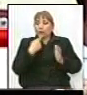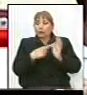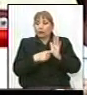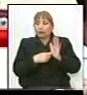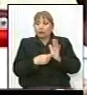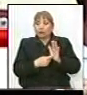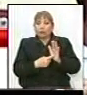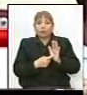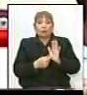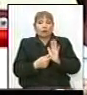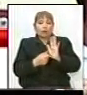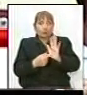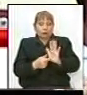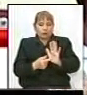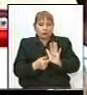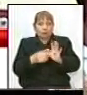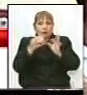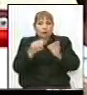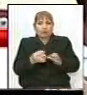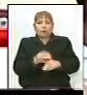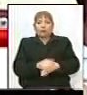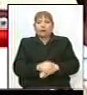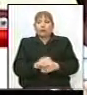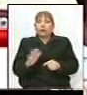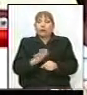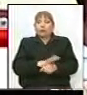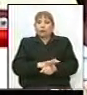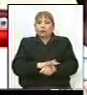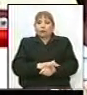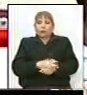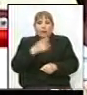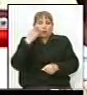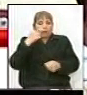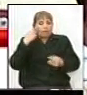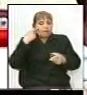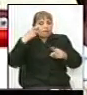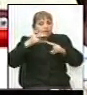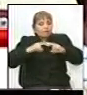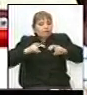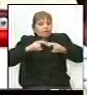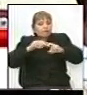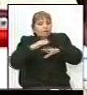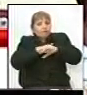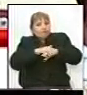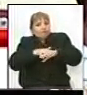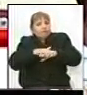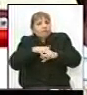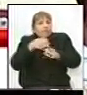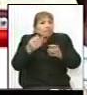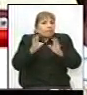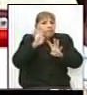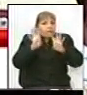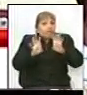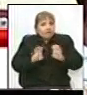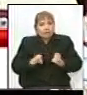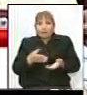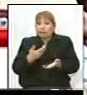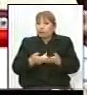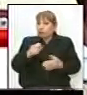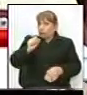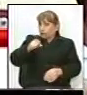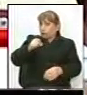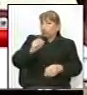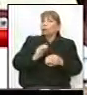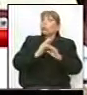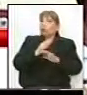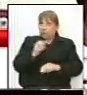lo vamos a poner a consideración del Pleno para analizar el tema, evaluar y ver si procede